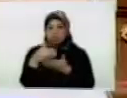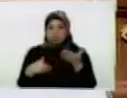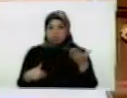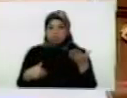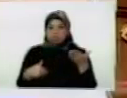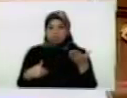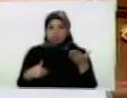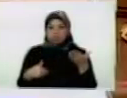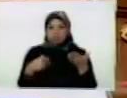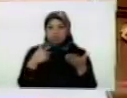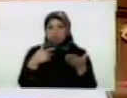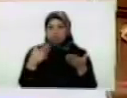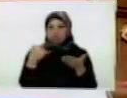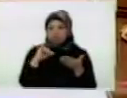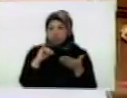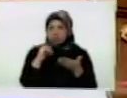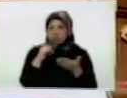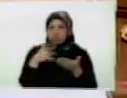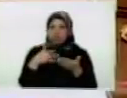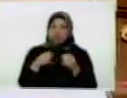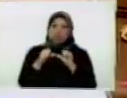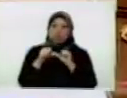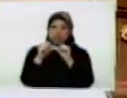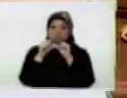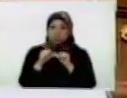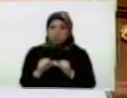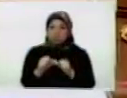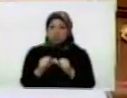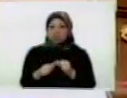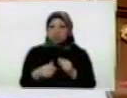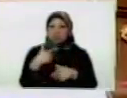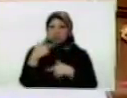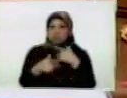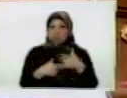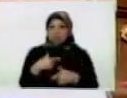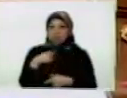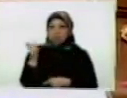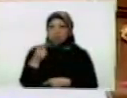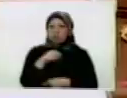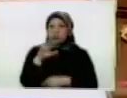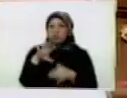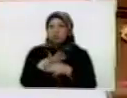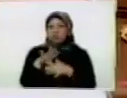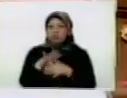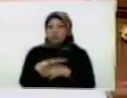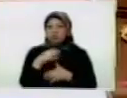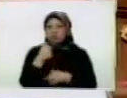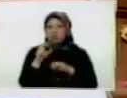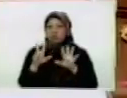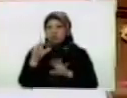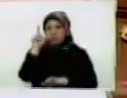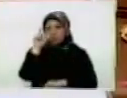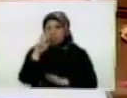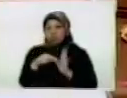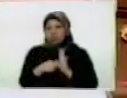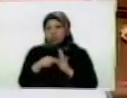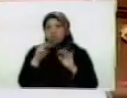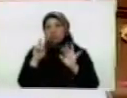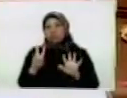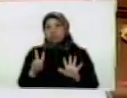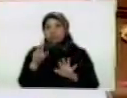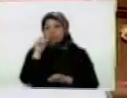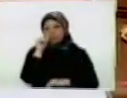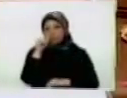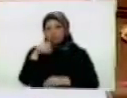presente acta. Seguidamente se dio lectura al acta de la sesión ordinaria del martes 18 de diciembre de 2018 y, siendo